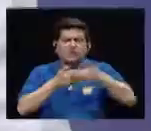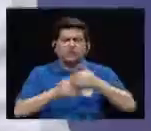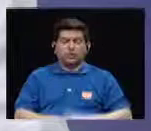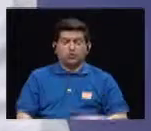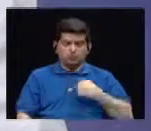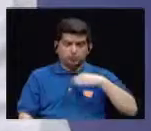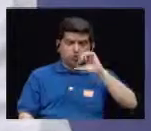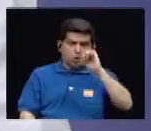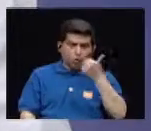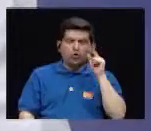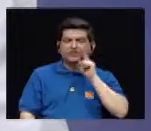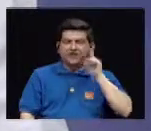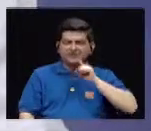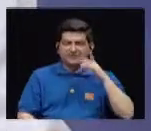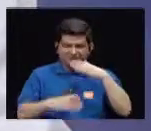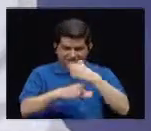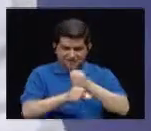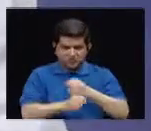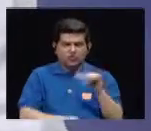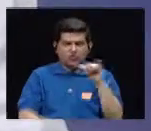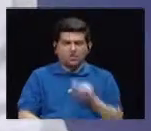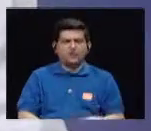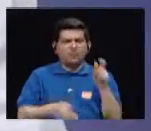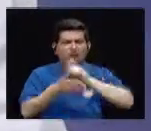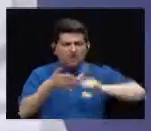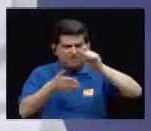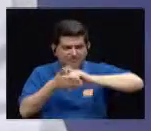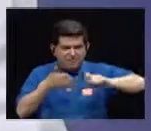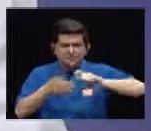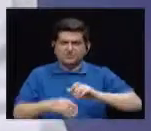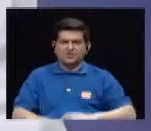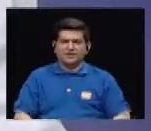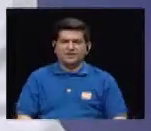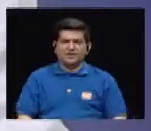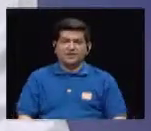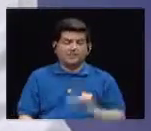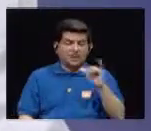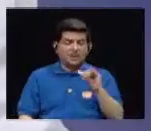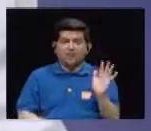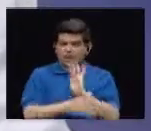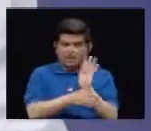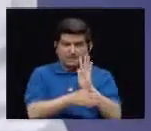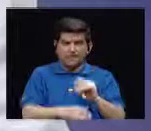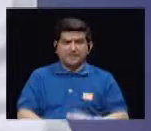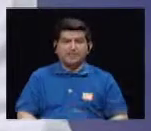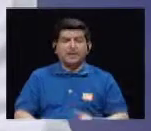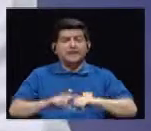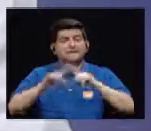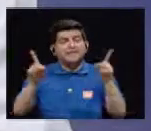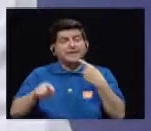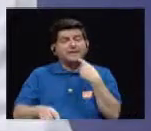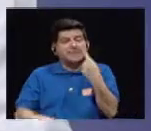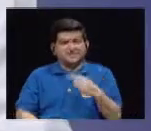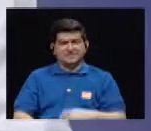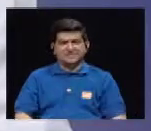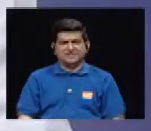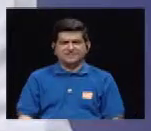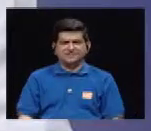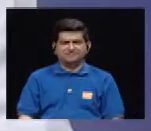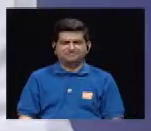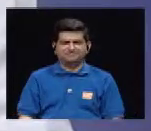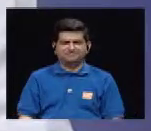después? De hecho, hice otra ficción también en la escuela, igual, en película y todo eso. Pero debo decir de